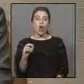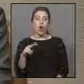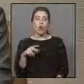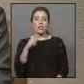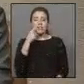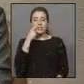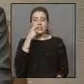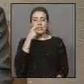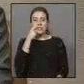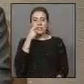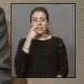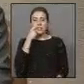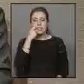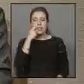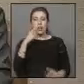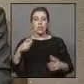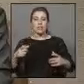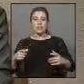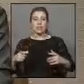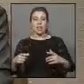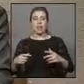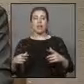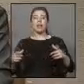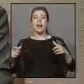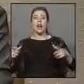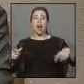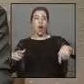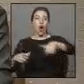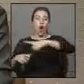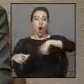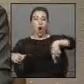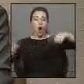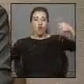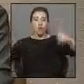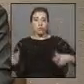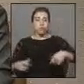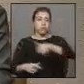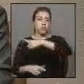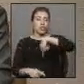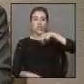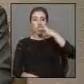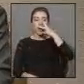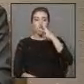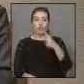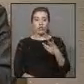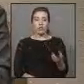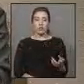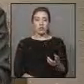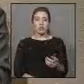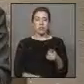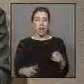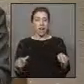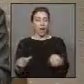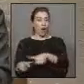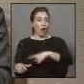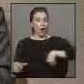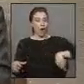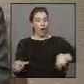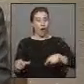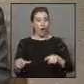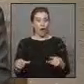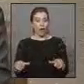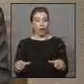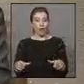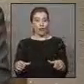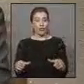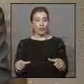significó un tremendo socavón conocido por todos los chilenos a través de los medios de prensa. Este socavón, Presidenta,